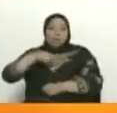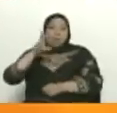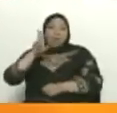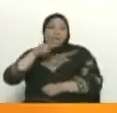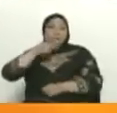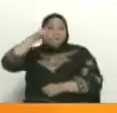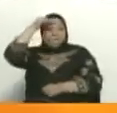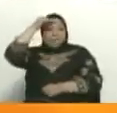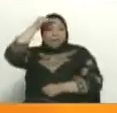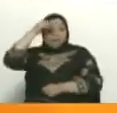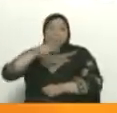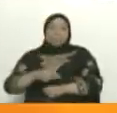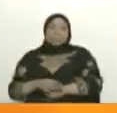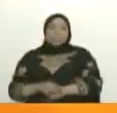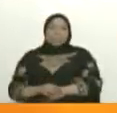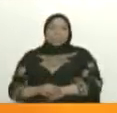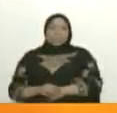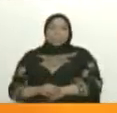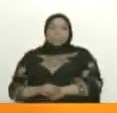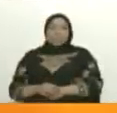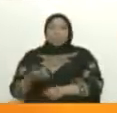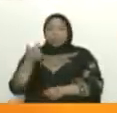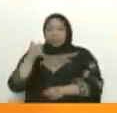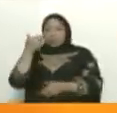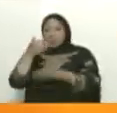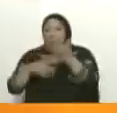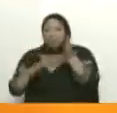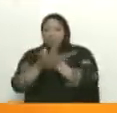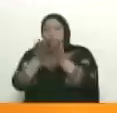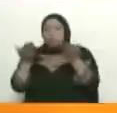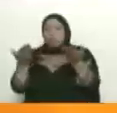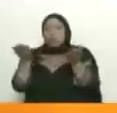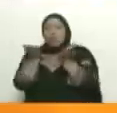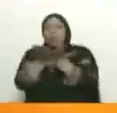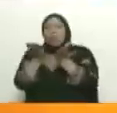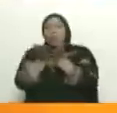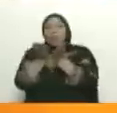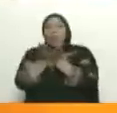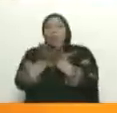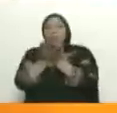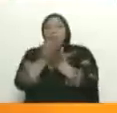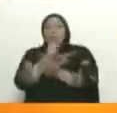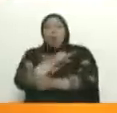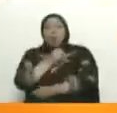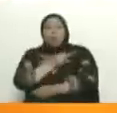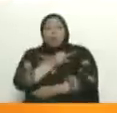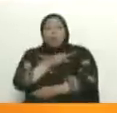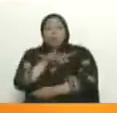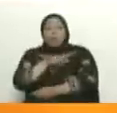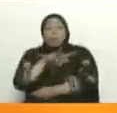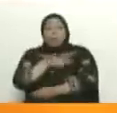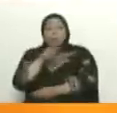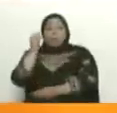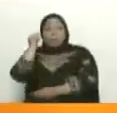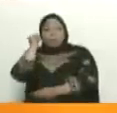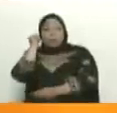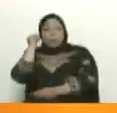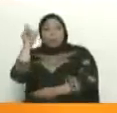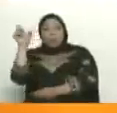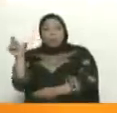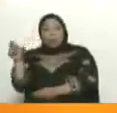Y yo voy a ver el escrutinio, que por cierto era un colegio de monjas, y las testigas en ese caso eran monjas, porque era un colegio de